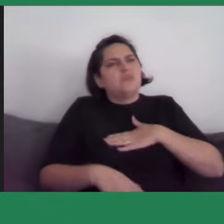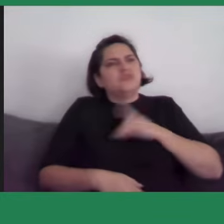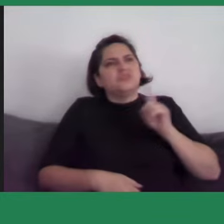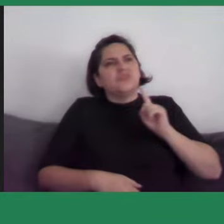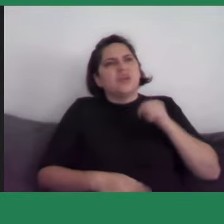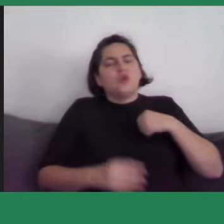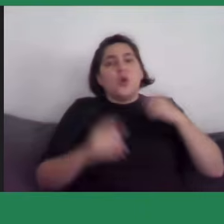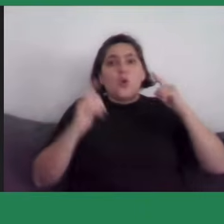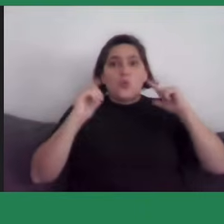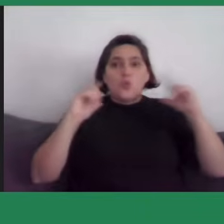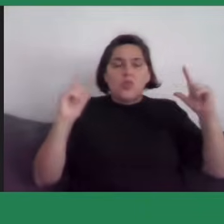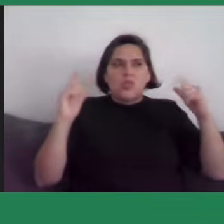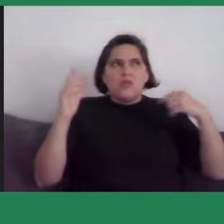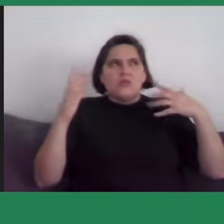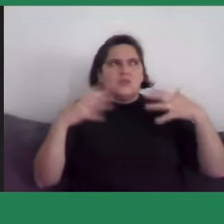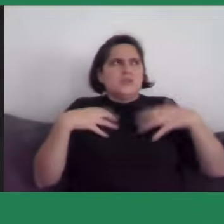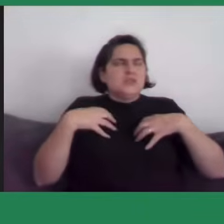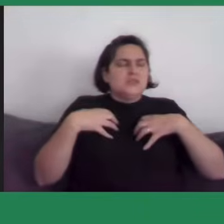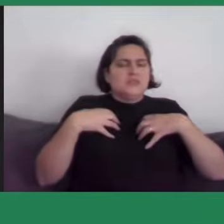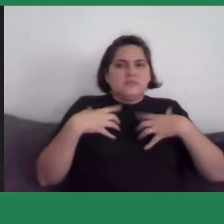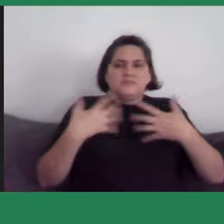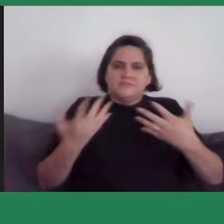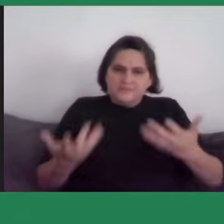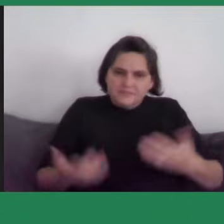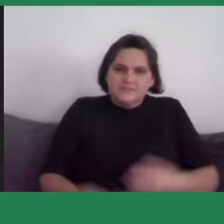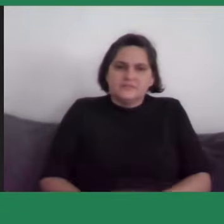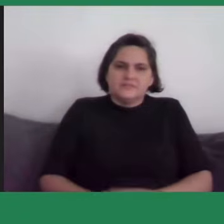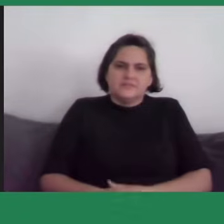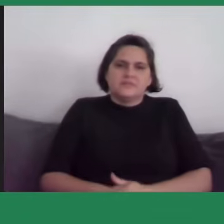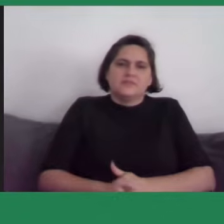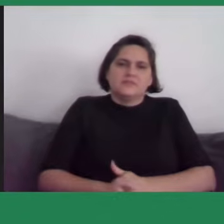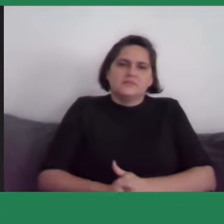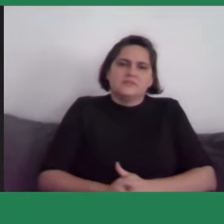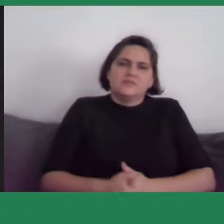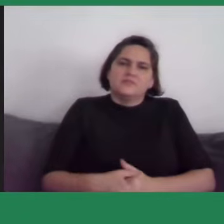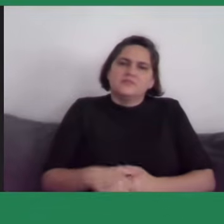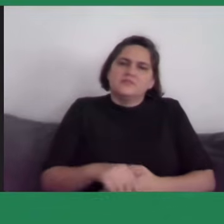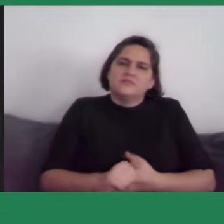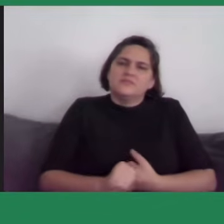etcétera. Pero no solamente dificultades